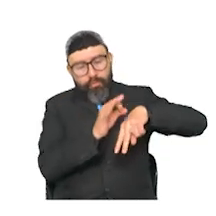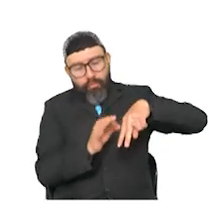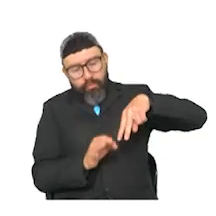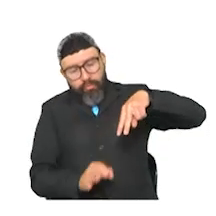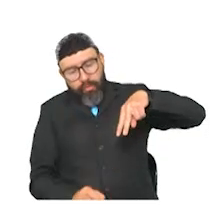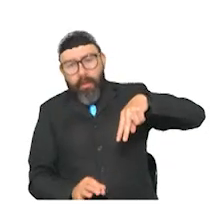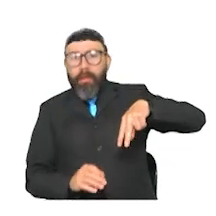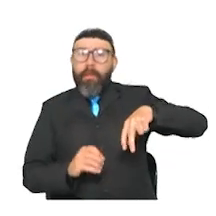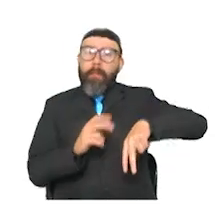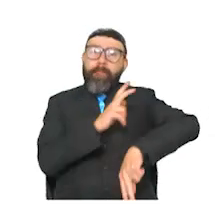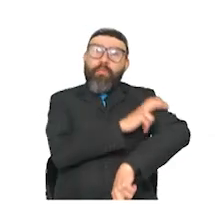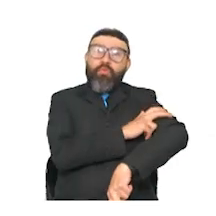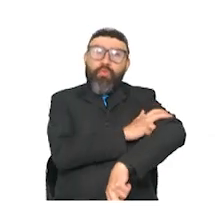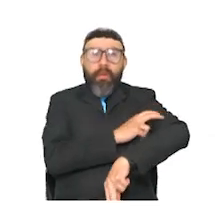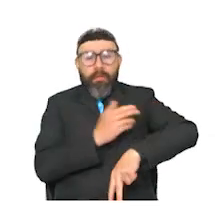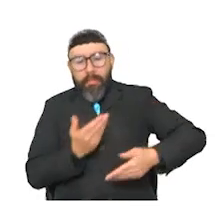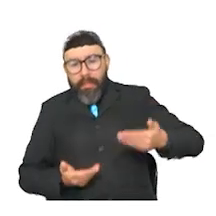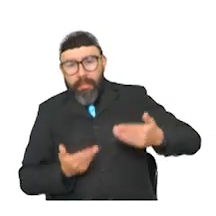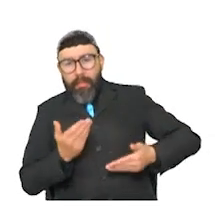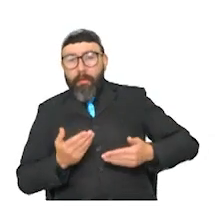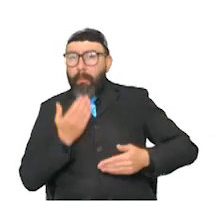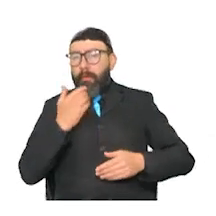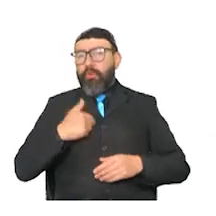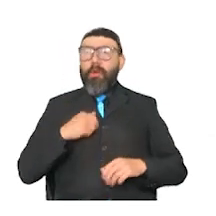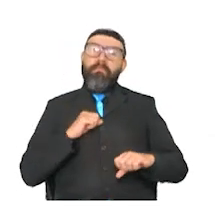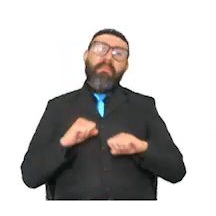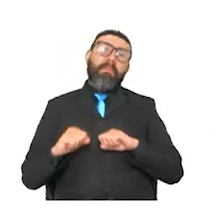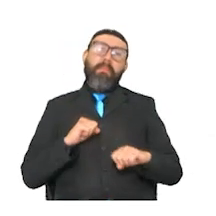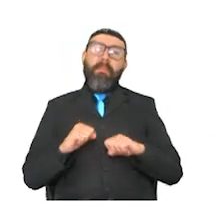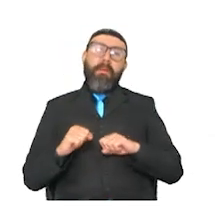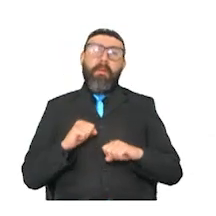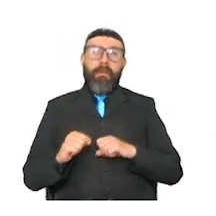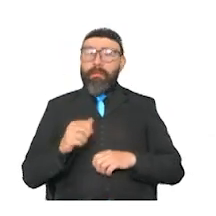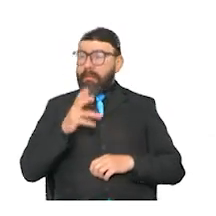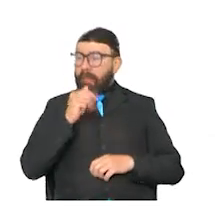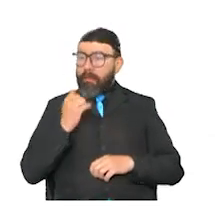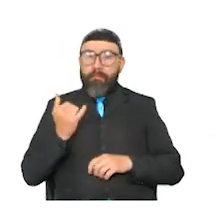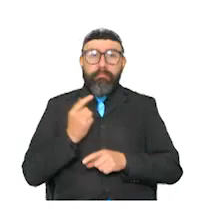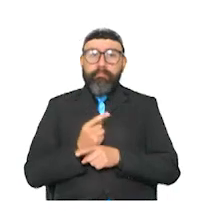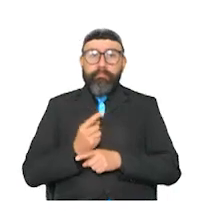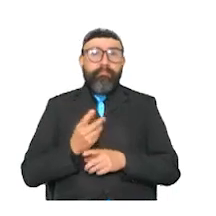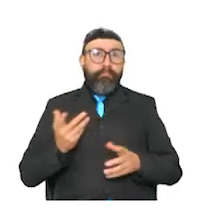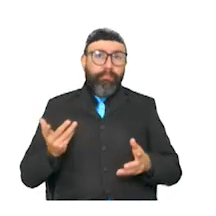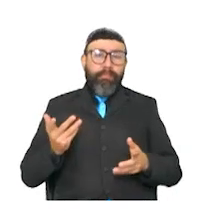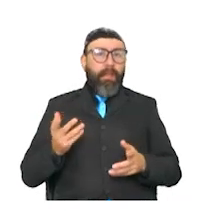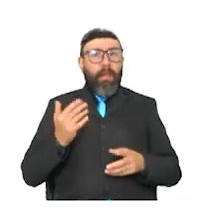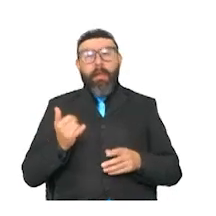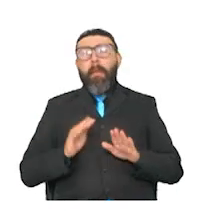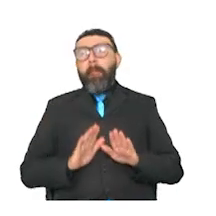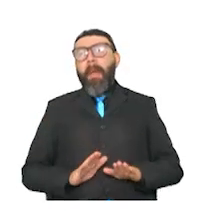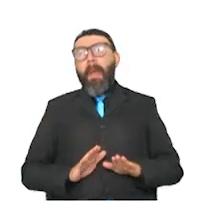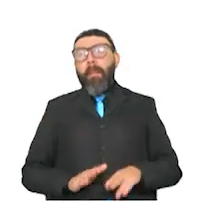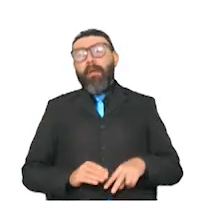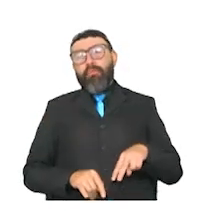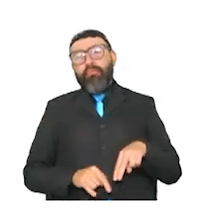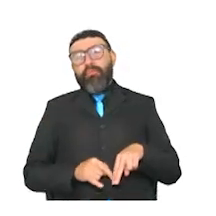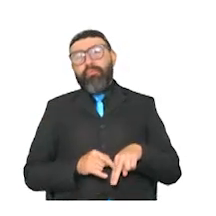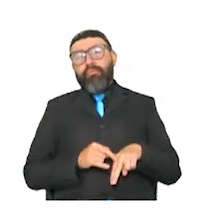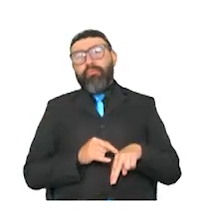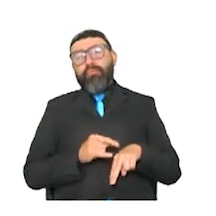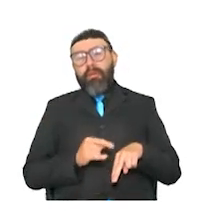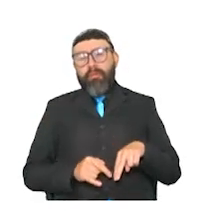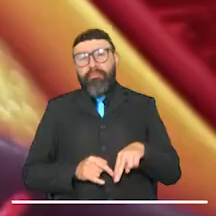muscular si nosotros no nos movemos el sistema circulatorio bueno está estático prácticamente Casi casi estáticamente porque también